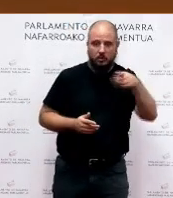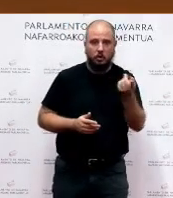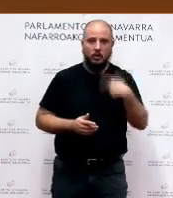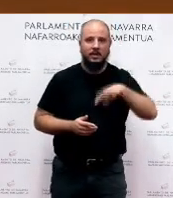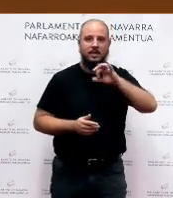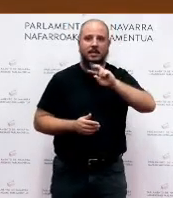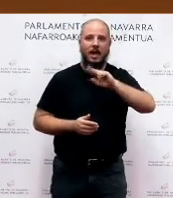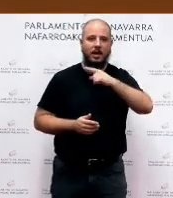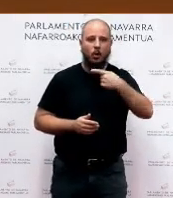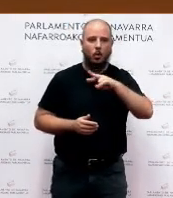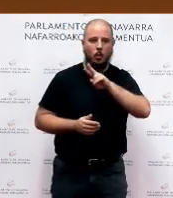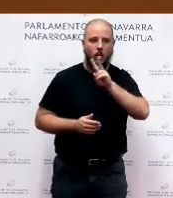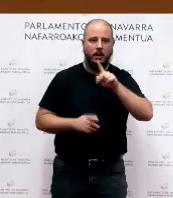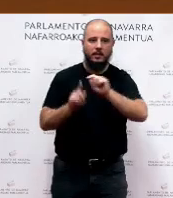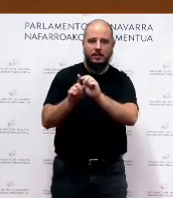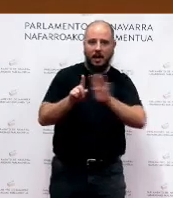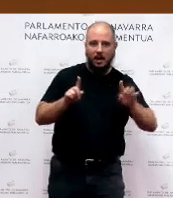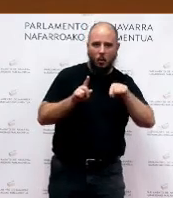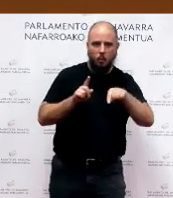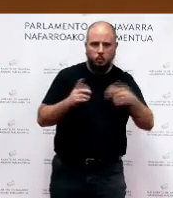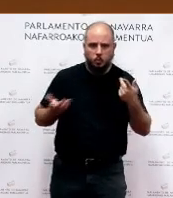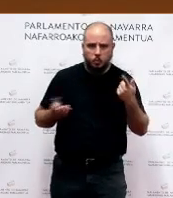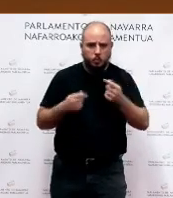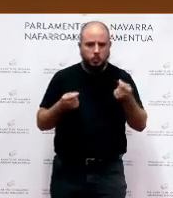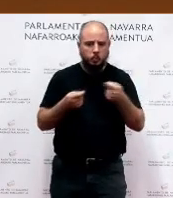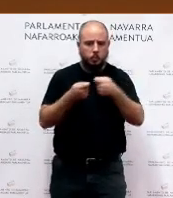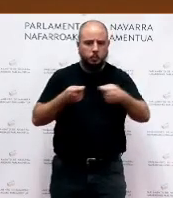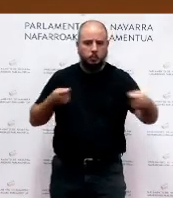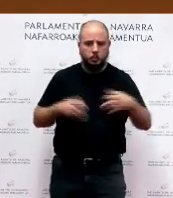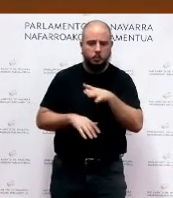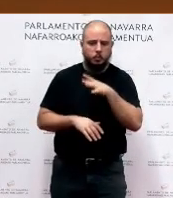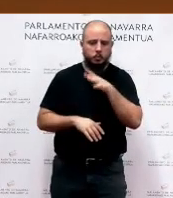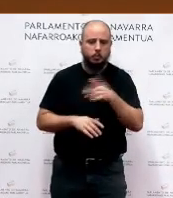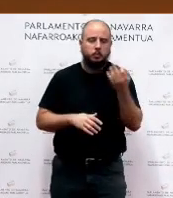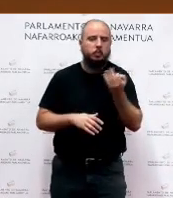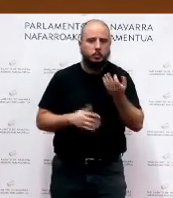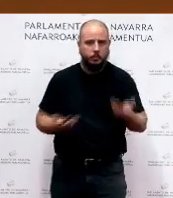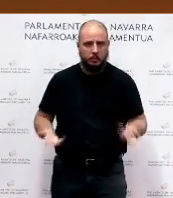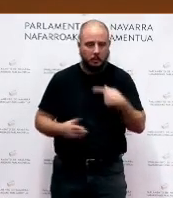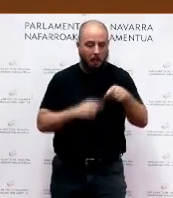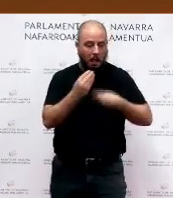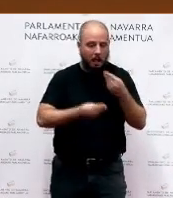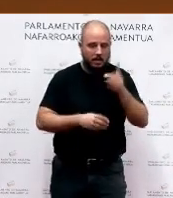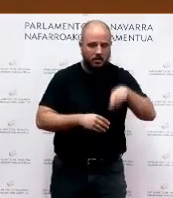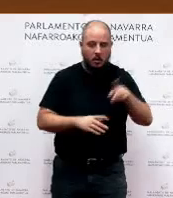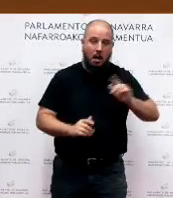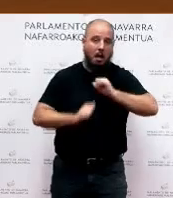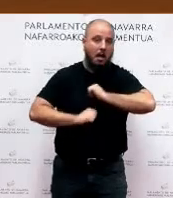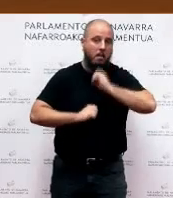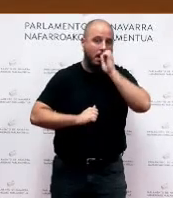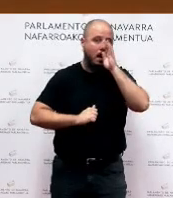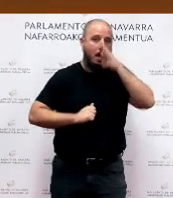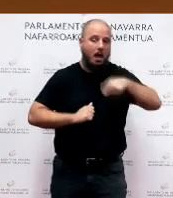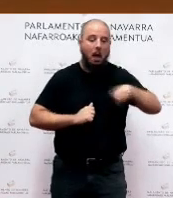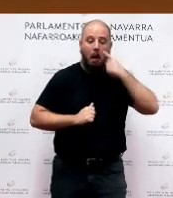aún en fase de redacción, y si se pondrán ustedes de acuerdo en llevarlo adelante, pero en cualquier caso esperemos unos cuantos años más para que vea